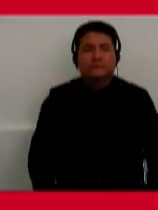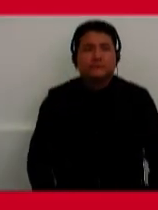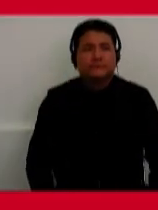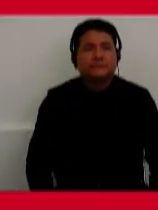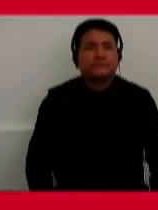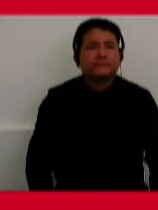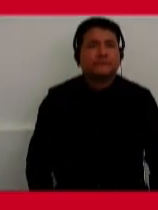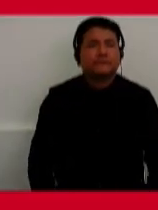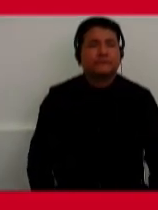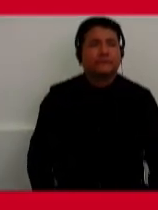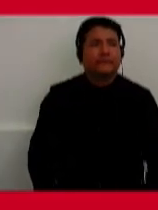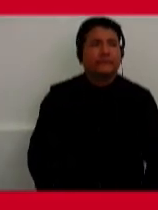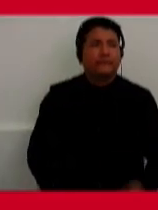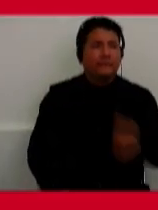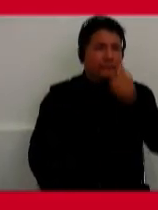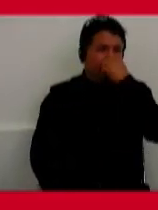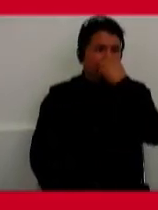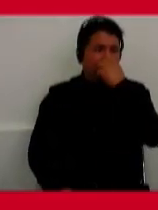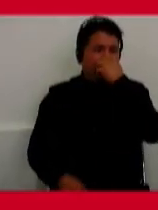en el siguiente slide.